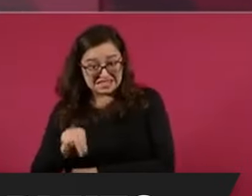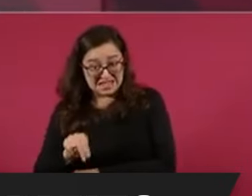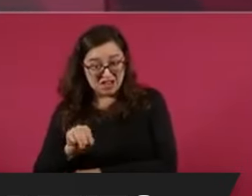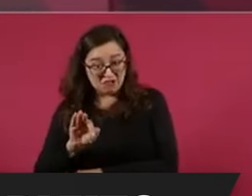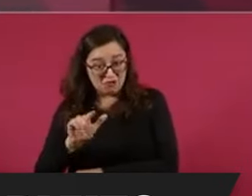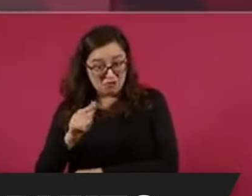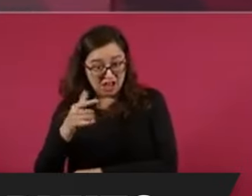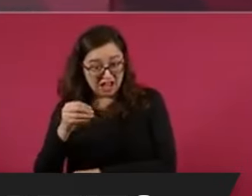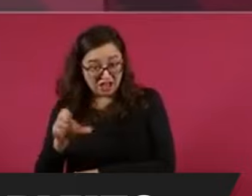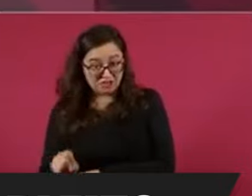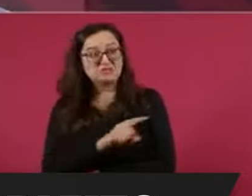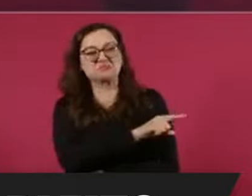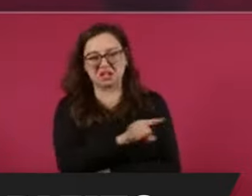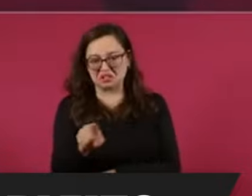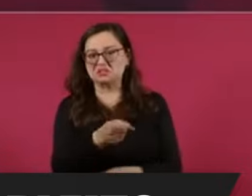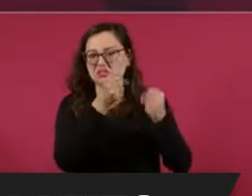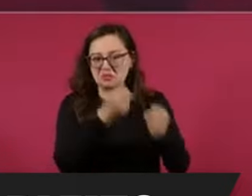estábamos protegiendo